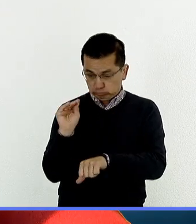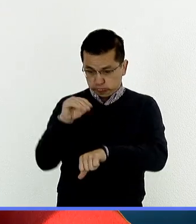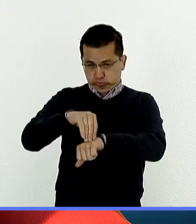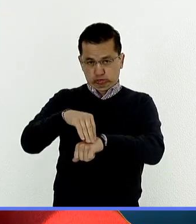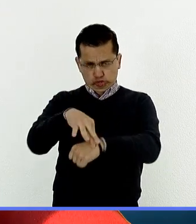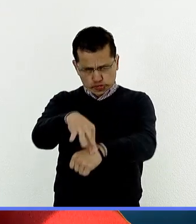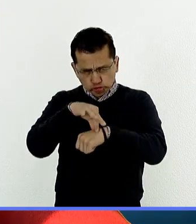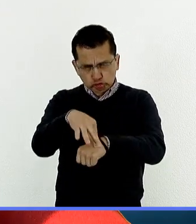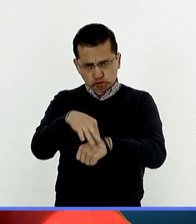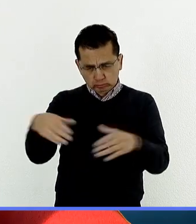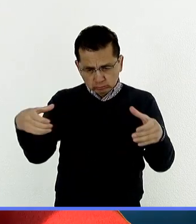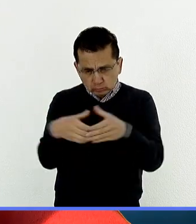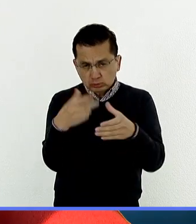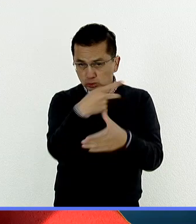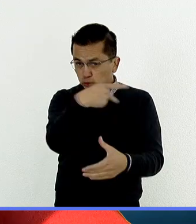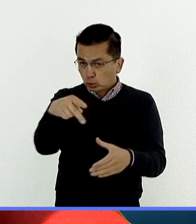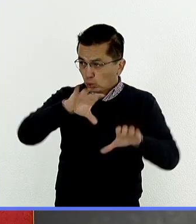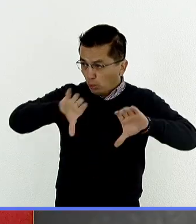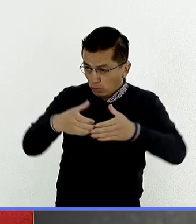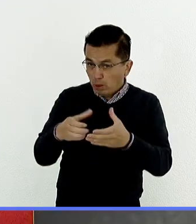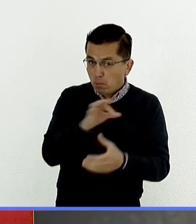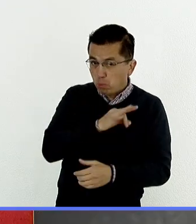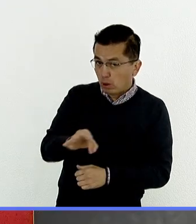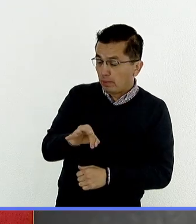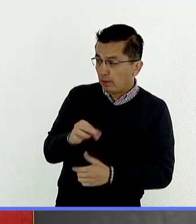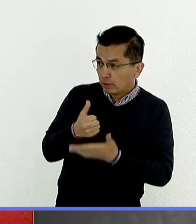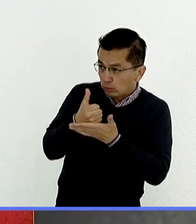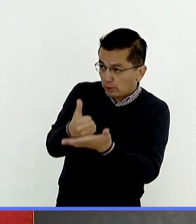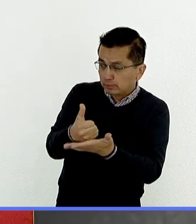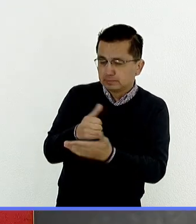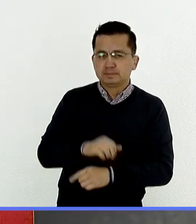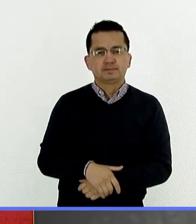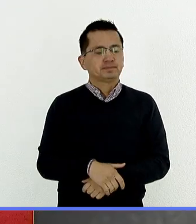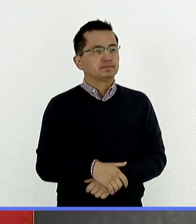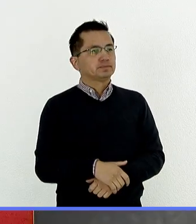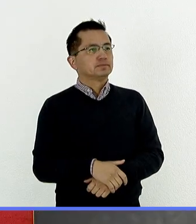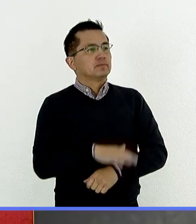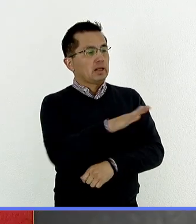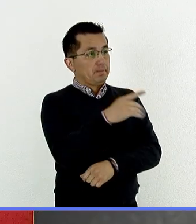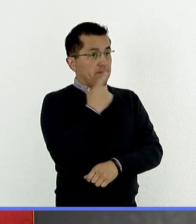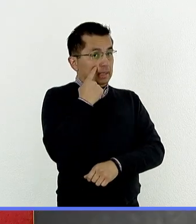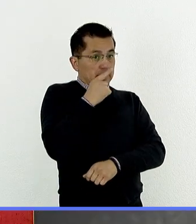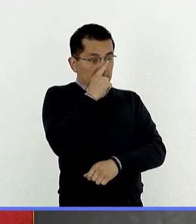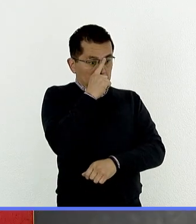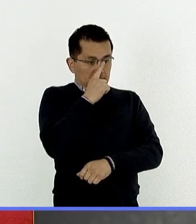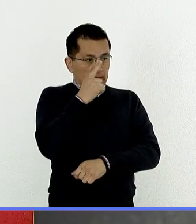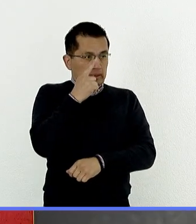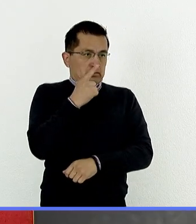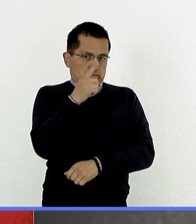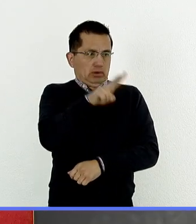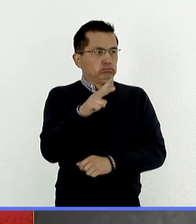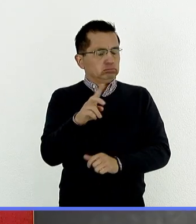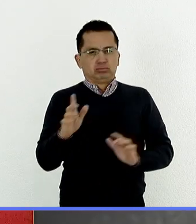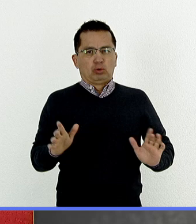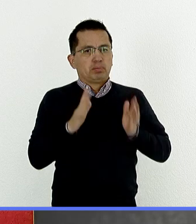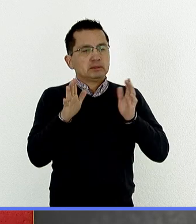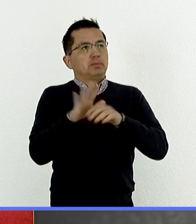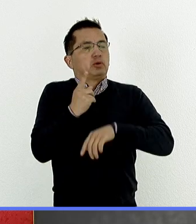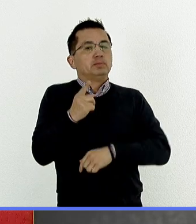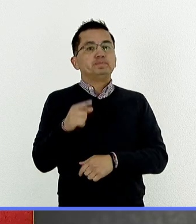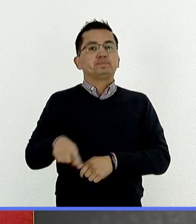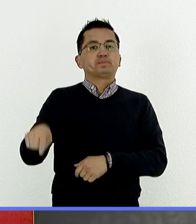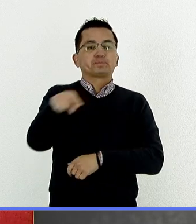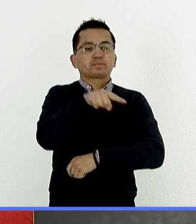de acuerdo a lo que estén presentando doctor para sorpresa nuestra los jovencitos han presentado cosas muy avanzadas que